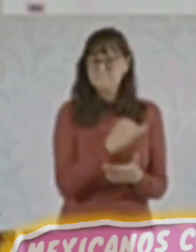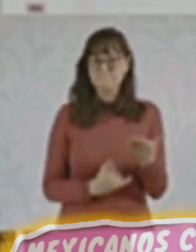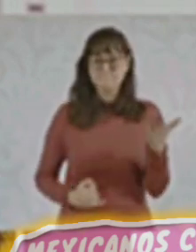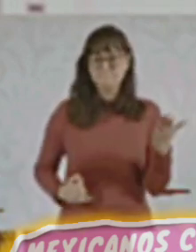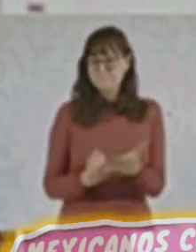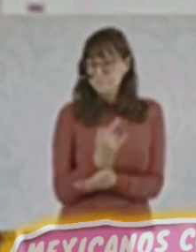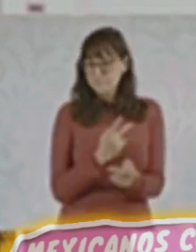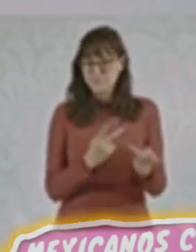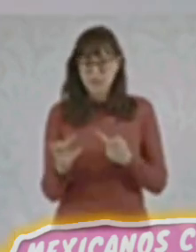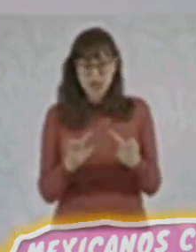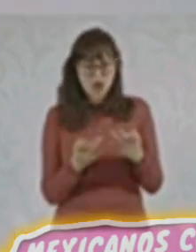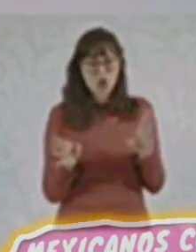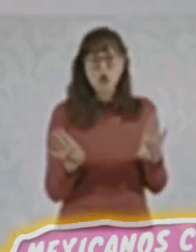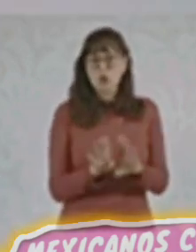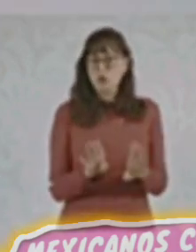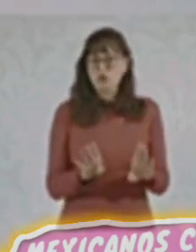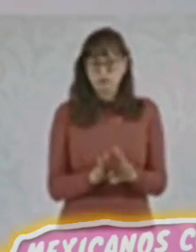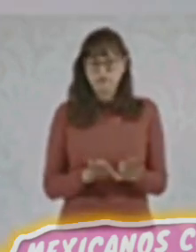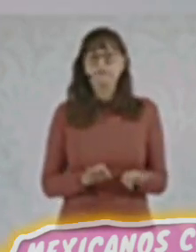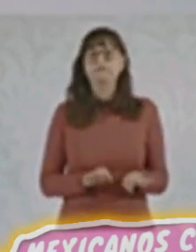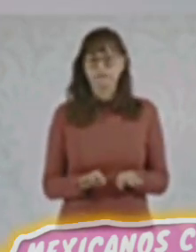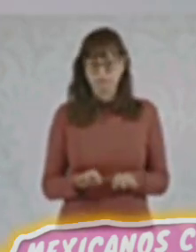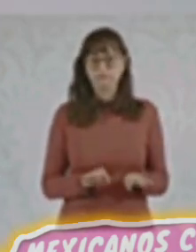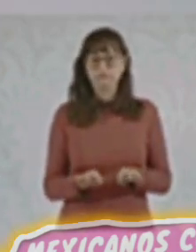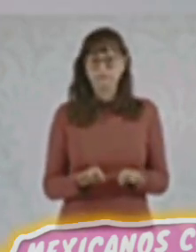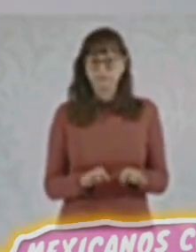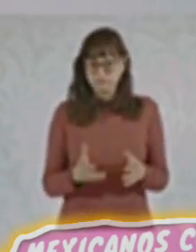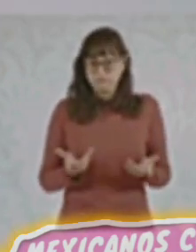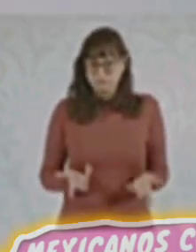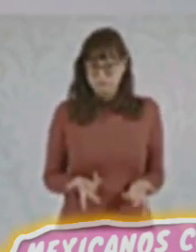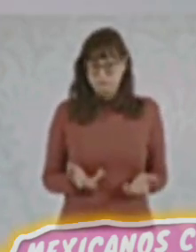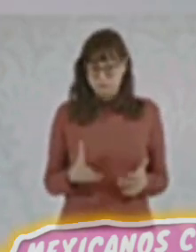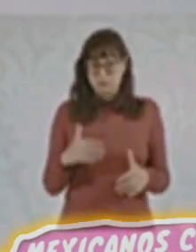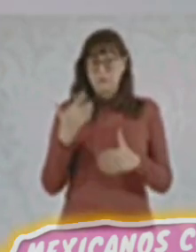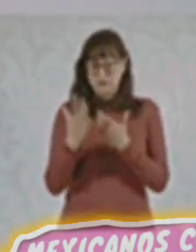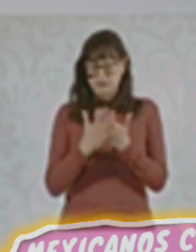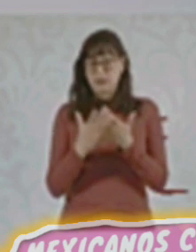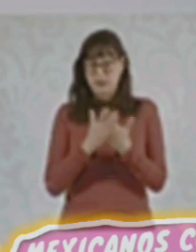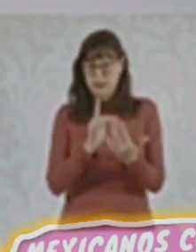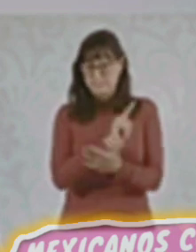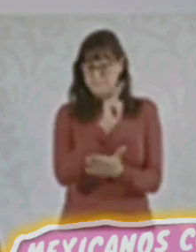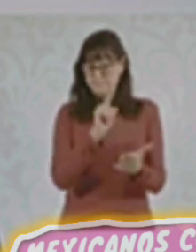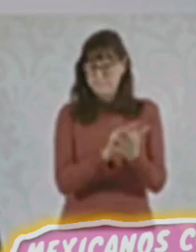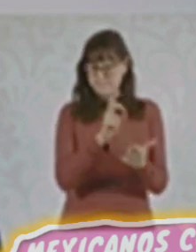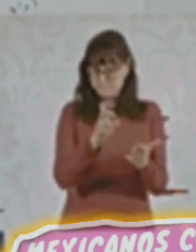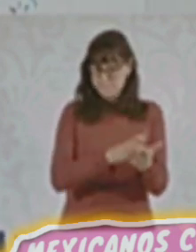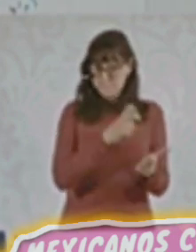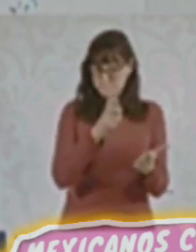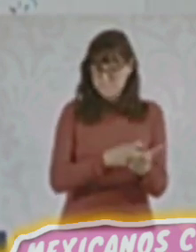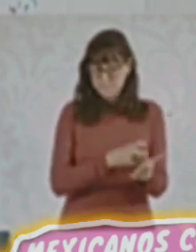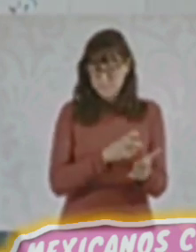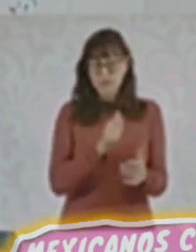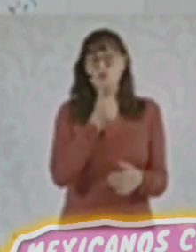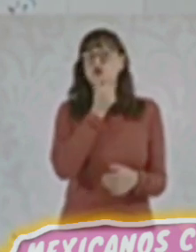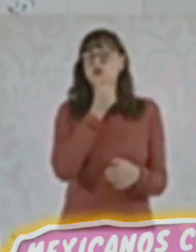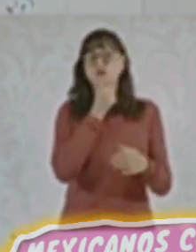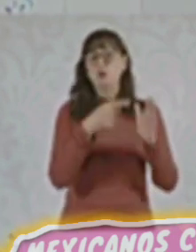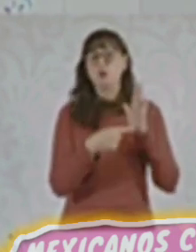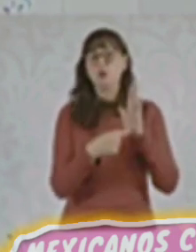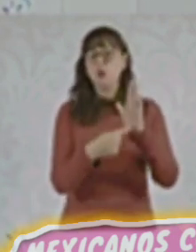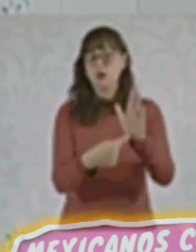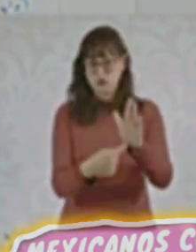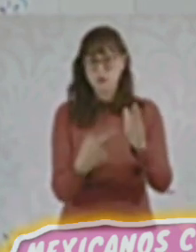se fortalece y se trabaja. Y vienen también las reformas que planteamos, que no hemos presentado, para